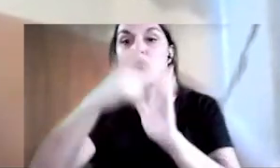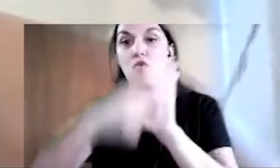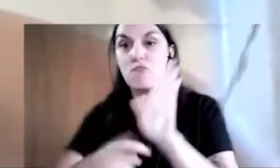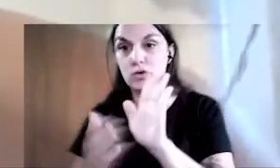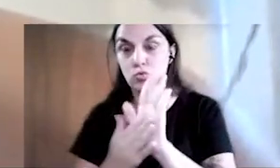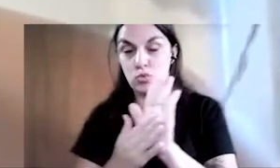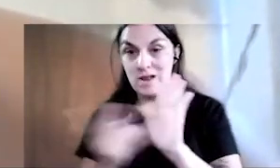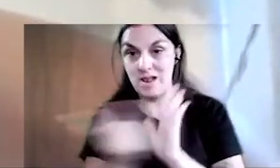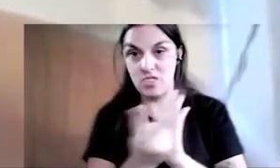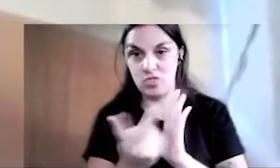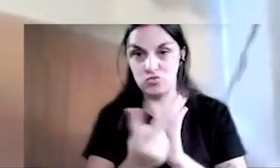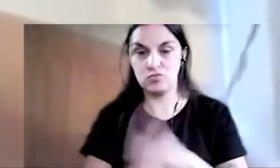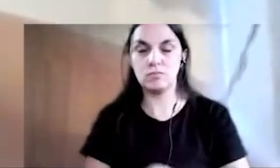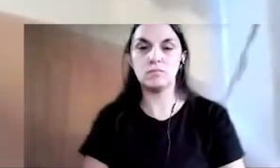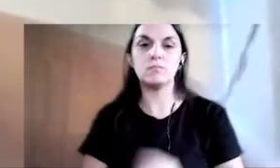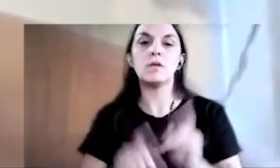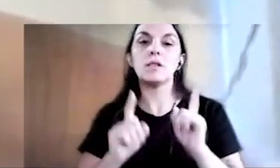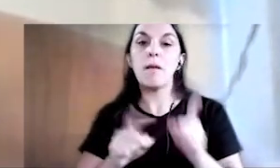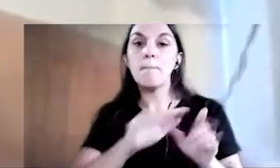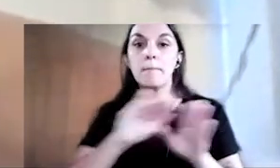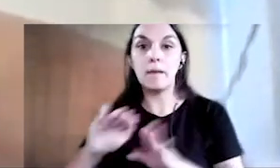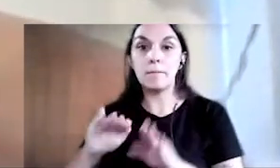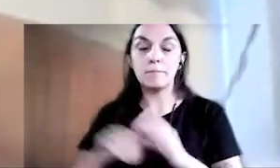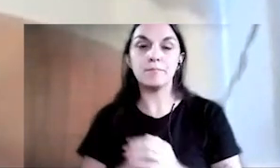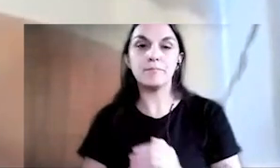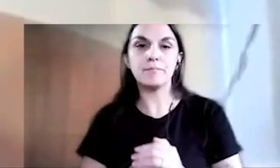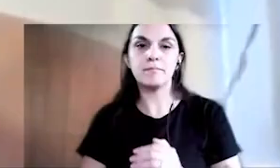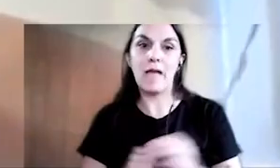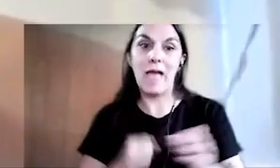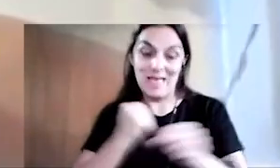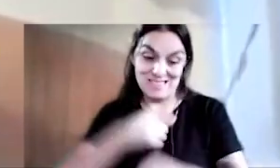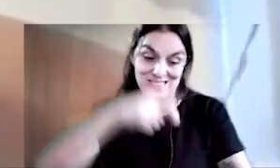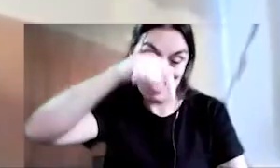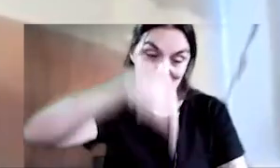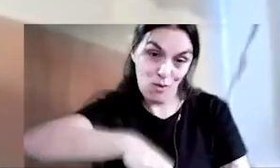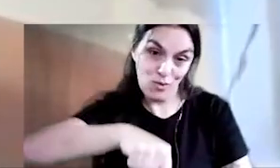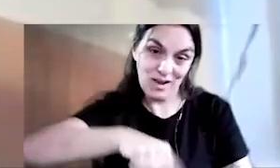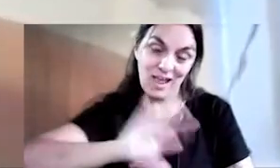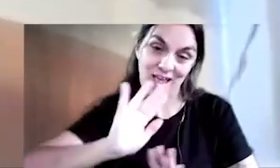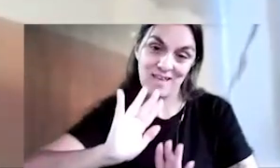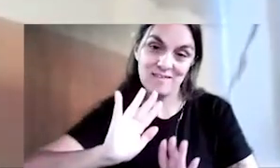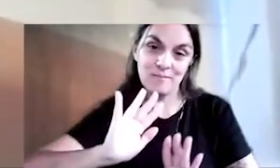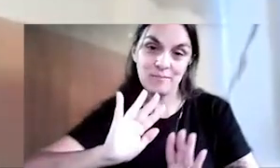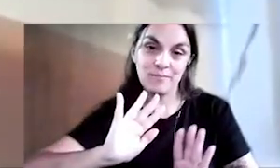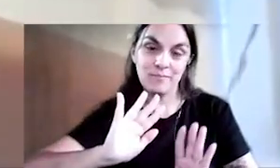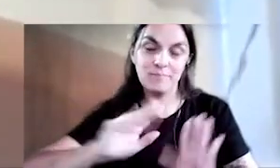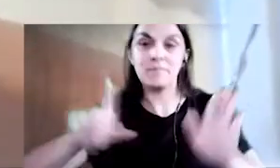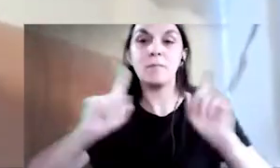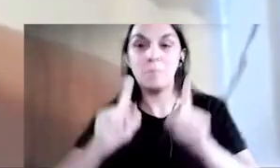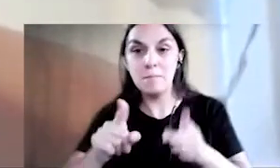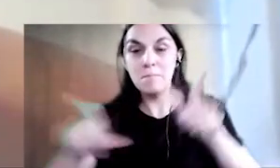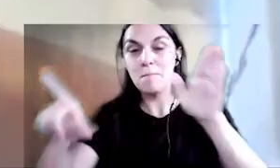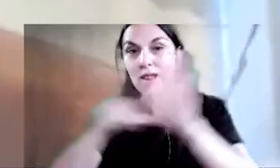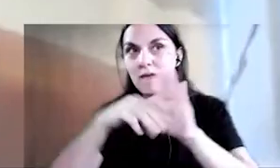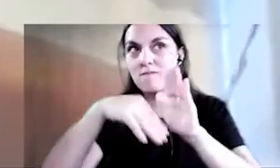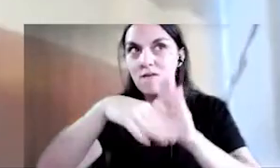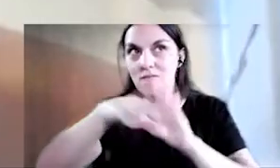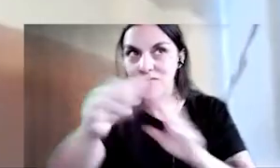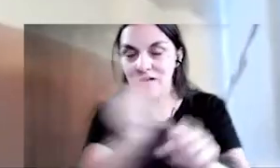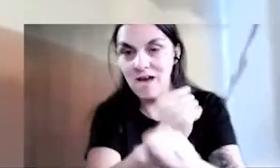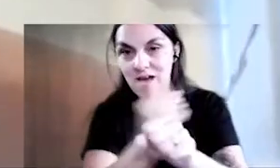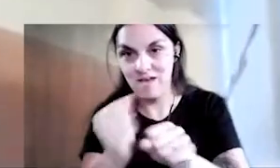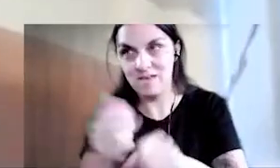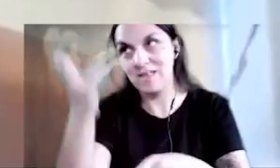Ahora, también esto es al día de hoy, porque en la ley que está por salir, que